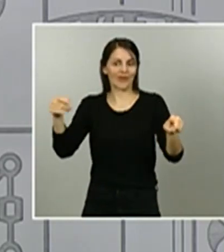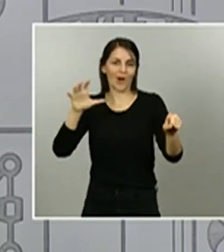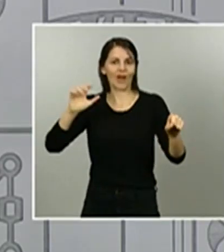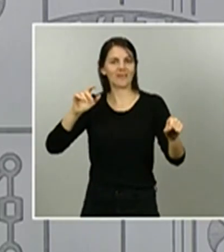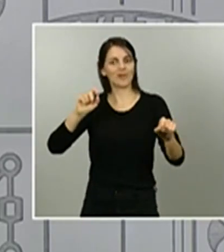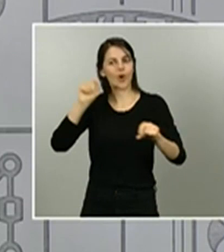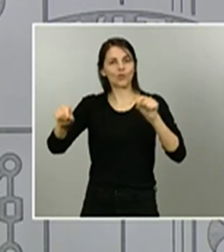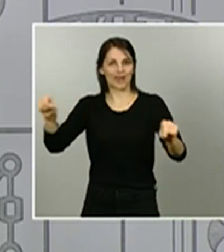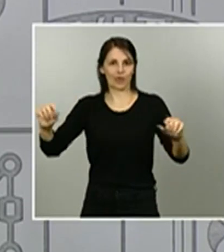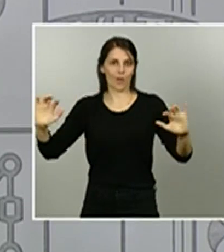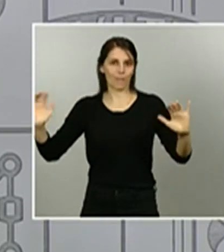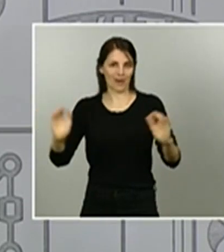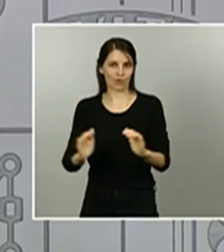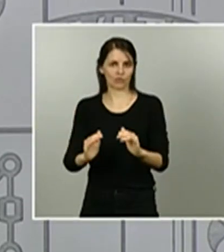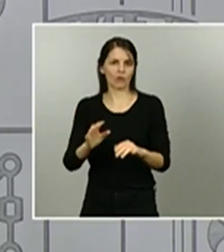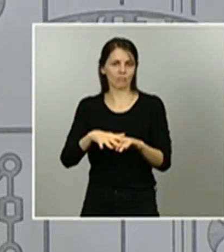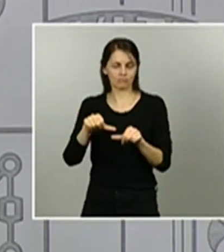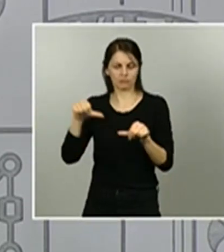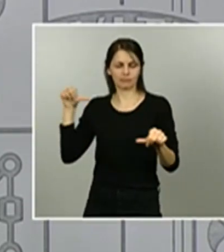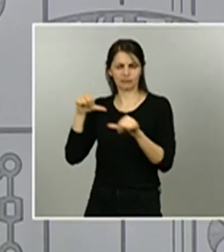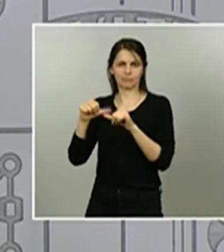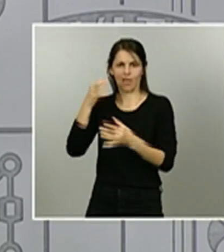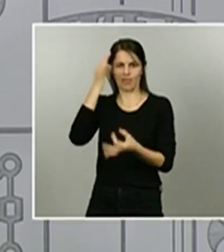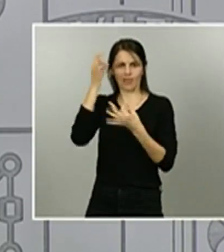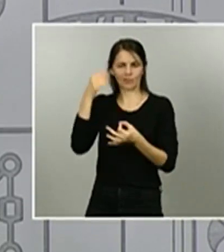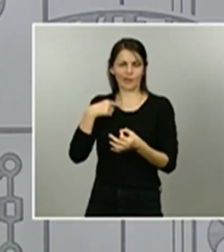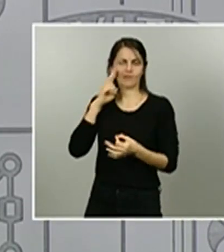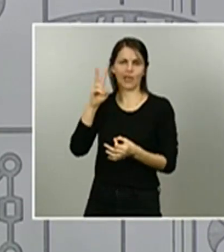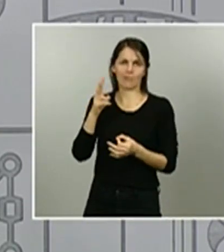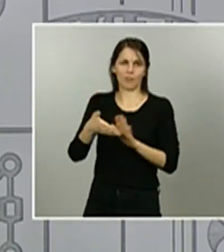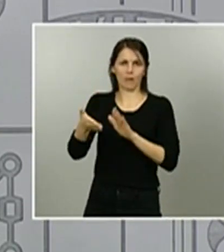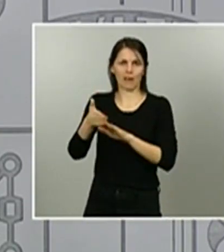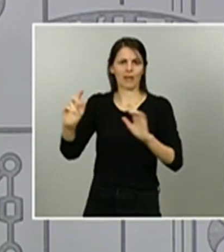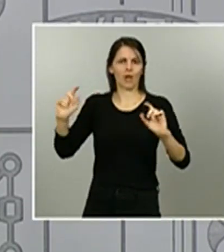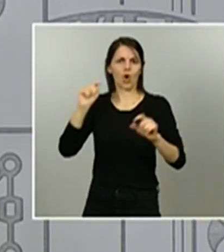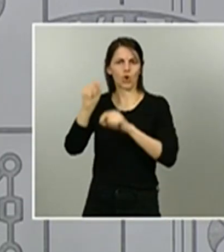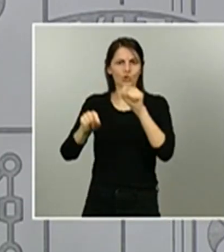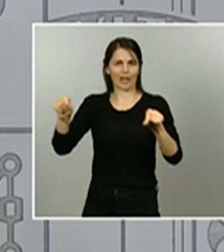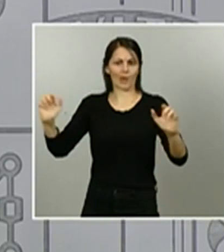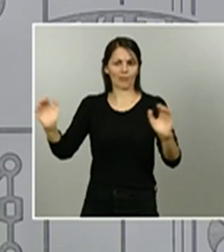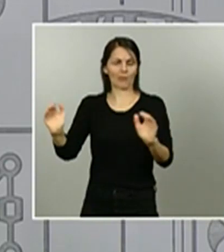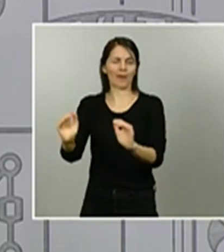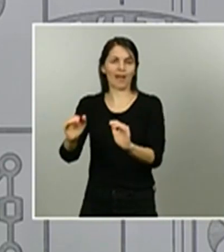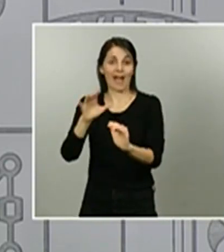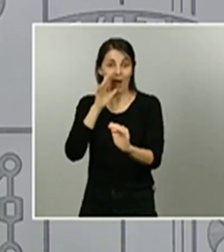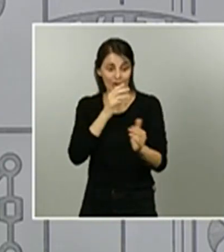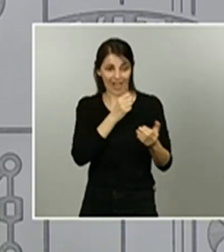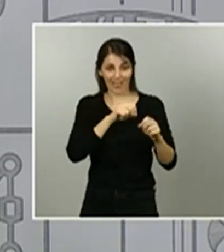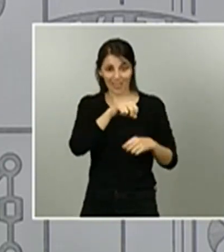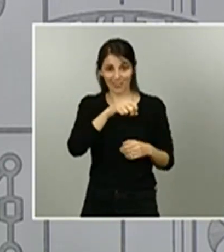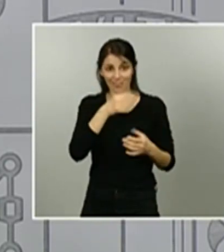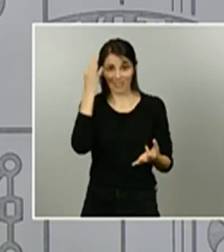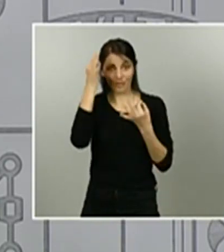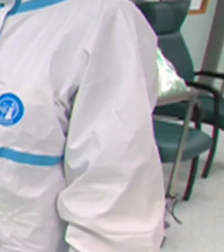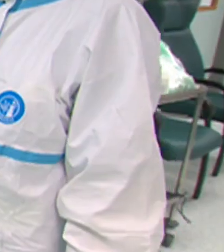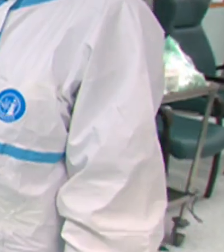sospecha fundada, ahora tenemos ya una cierta seguridad en que esa transmisión ahora mismo es muy baja